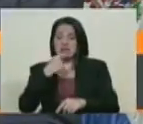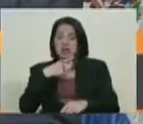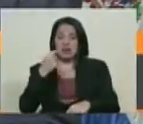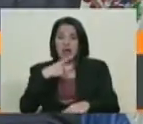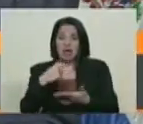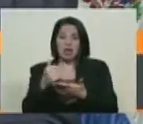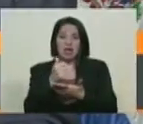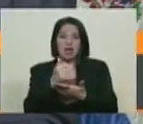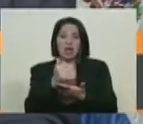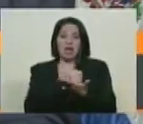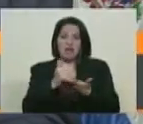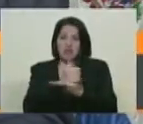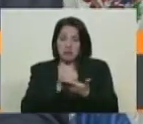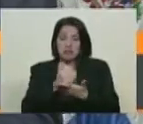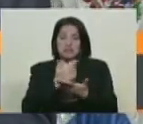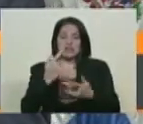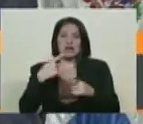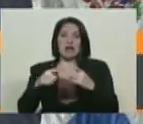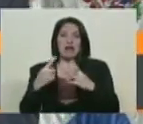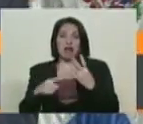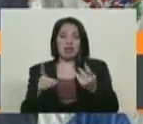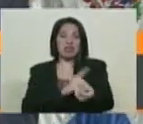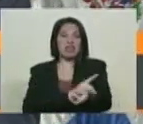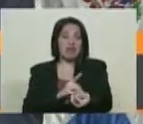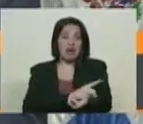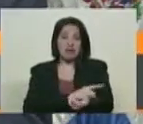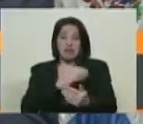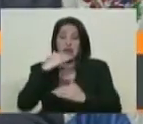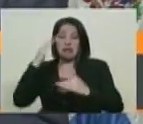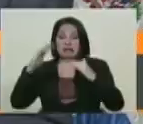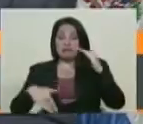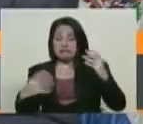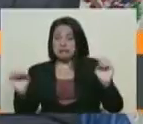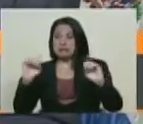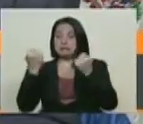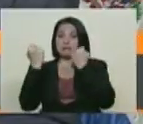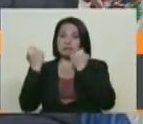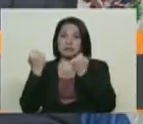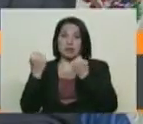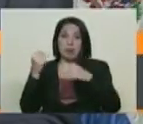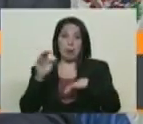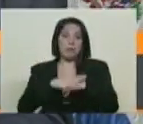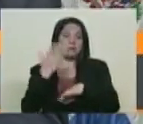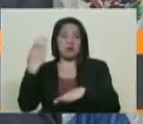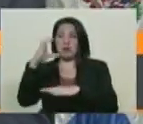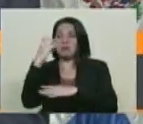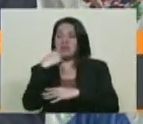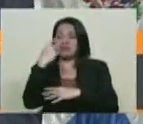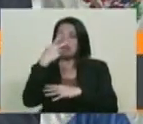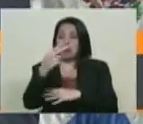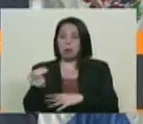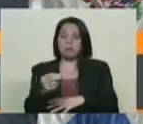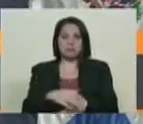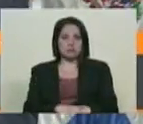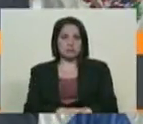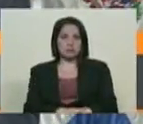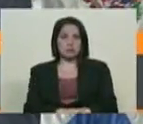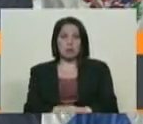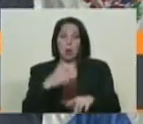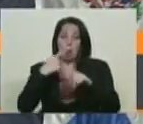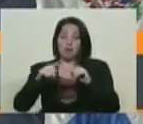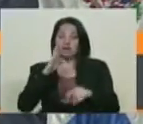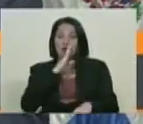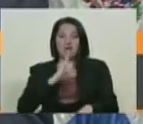pase por su territorio. No puede ser que haya bancos alemanes que tengan el dinero que es de Venezuela, que le pertenece a